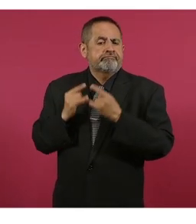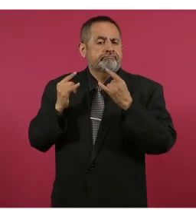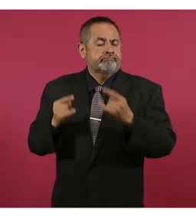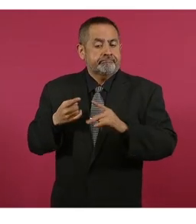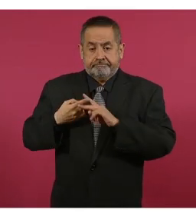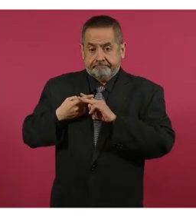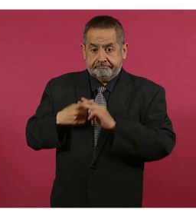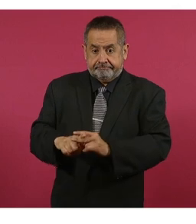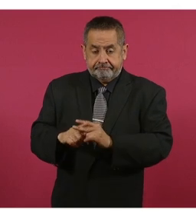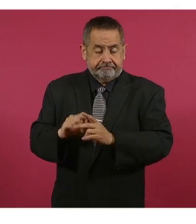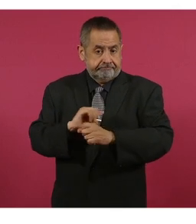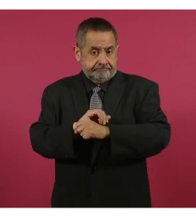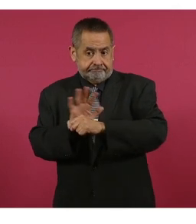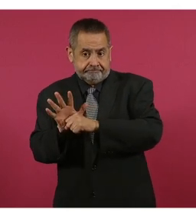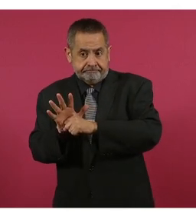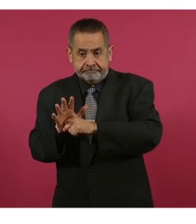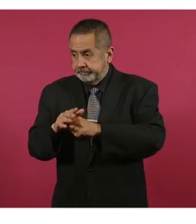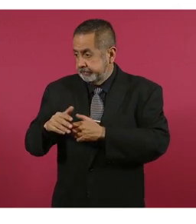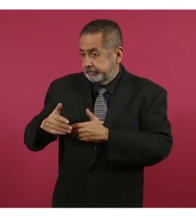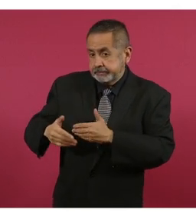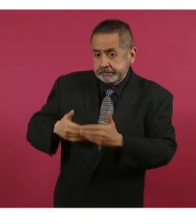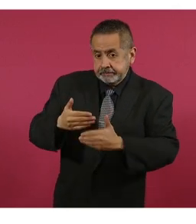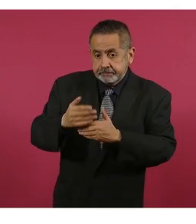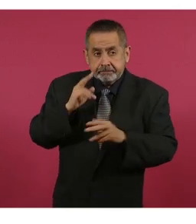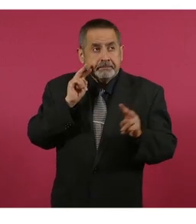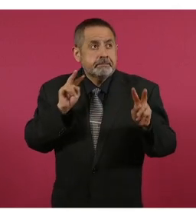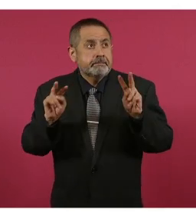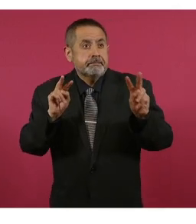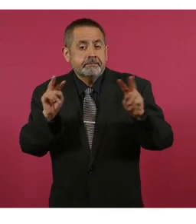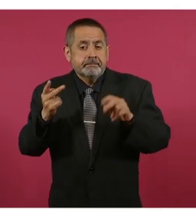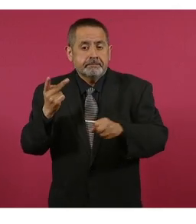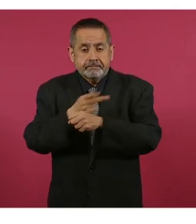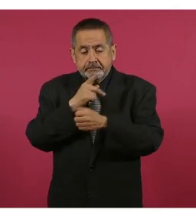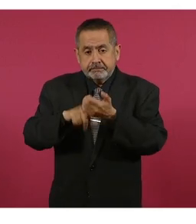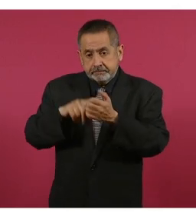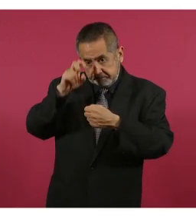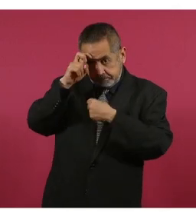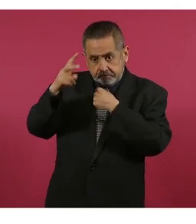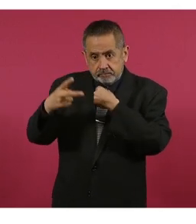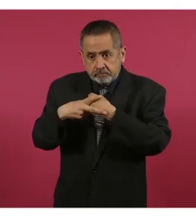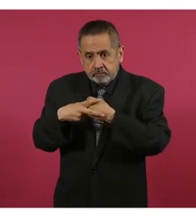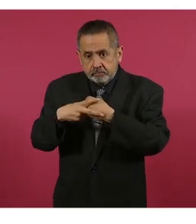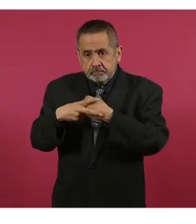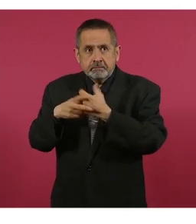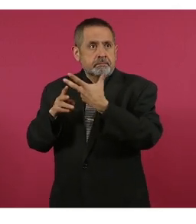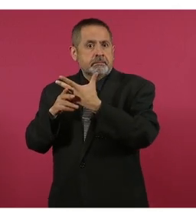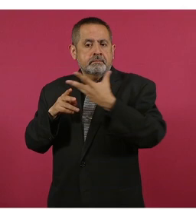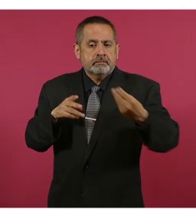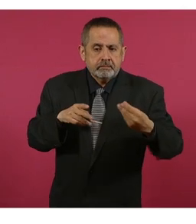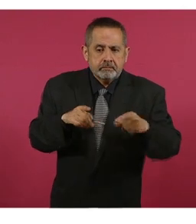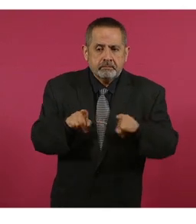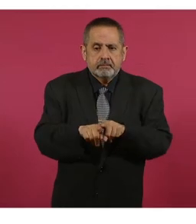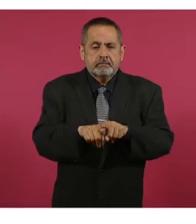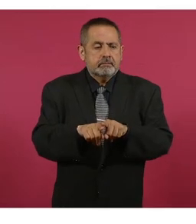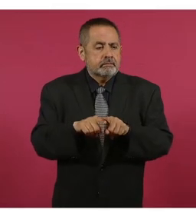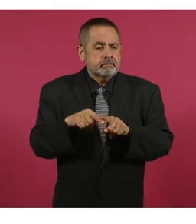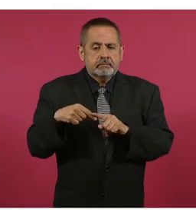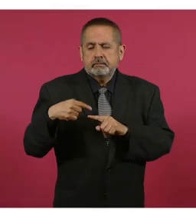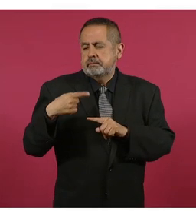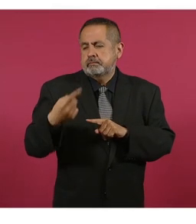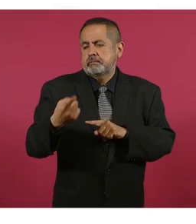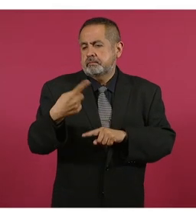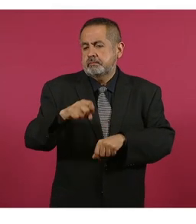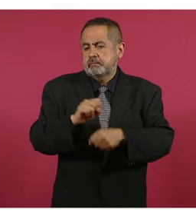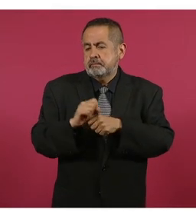que inició la pandemia, normalmente estamos viendo que lo que sucede en Europa de repente también sucede ya unas semanas después